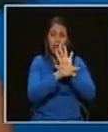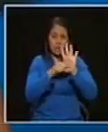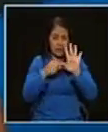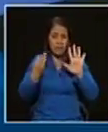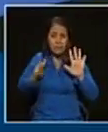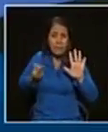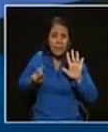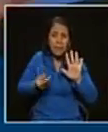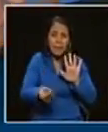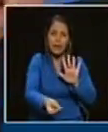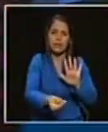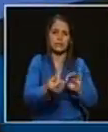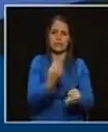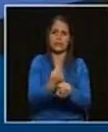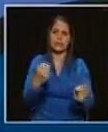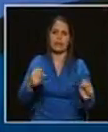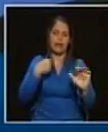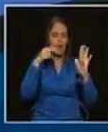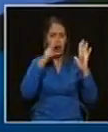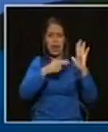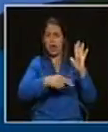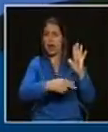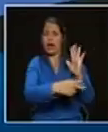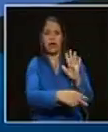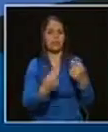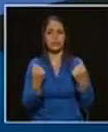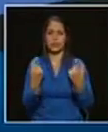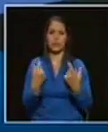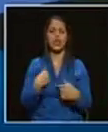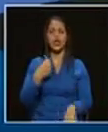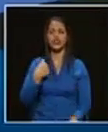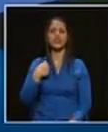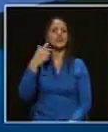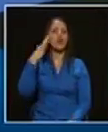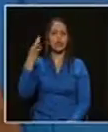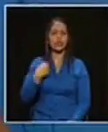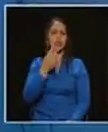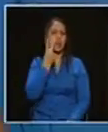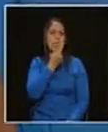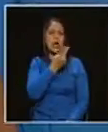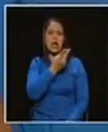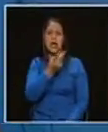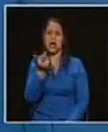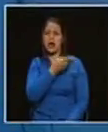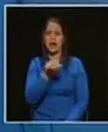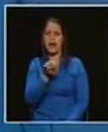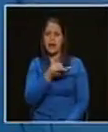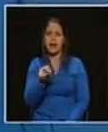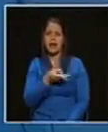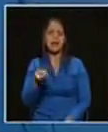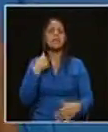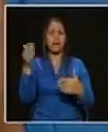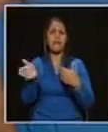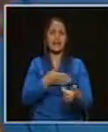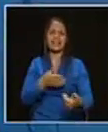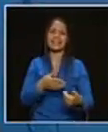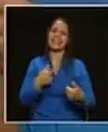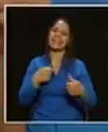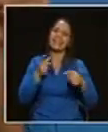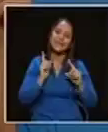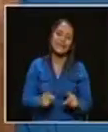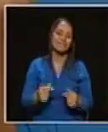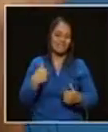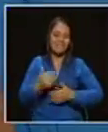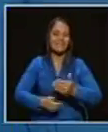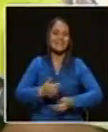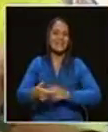a leer porque no tienen competencia lingüística. Es decir, yo soy capaz de leer a la velocidad que lee un hablante nativo de la lengua si tengo competencia